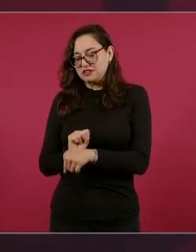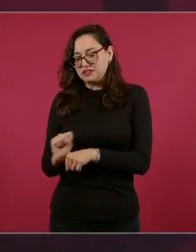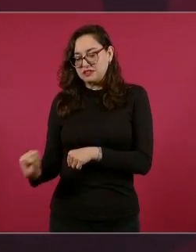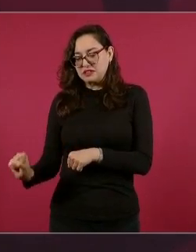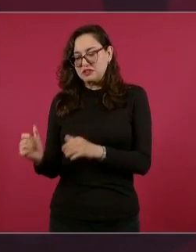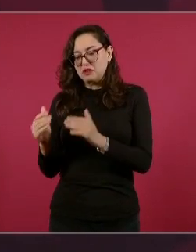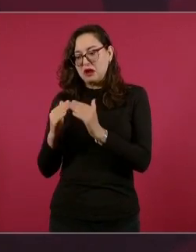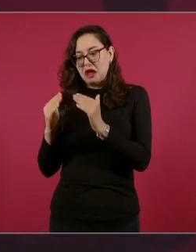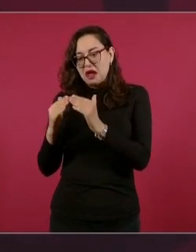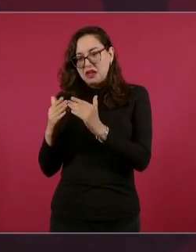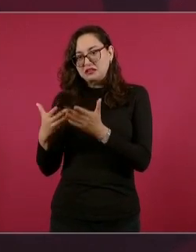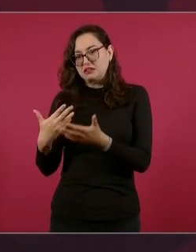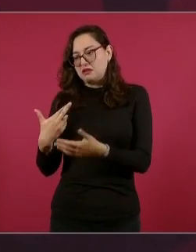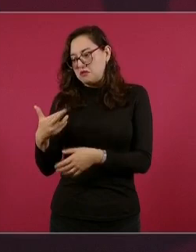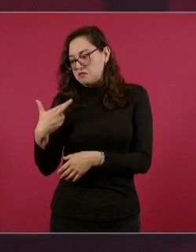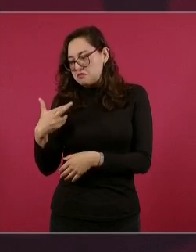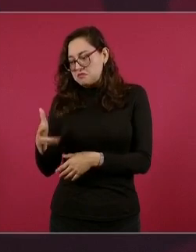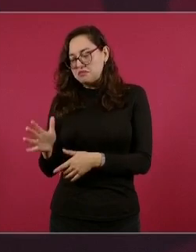Y